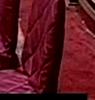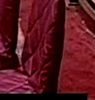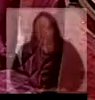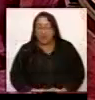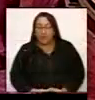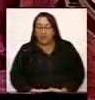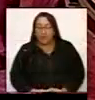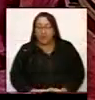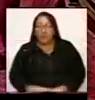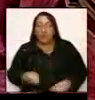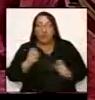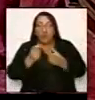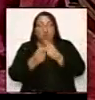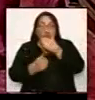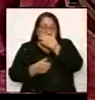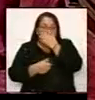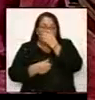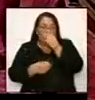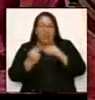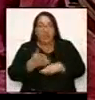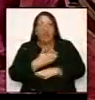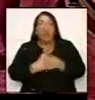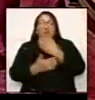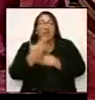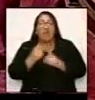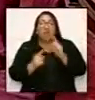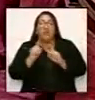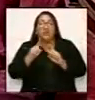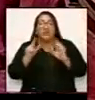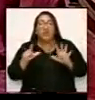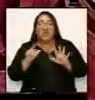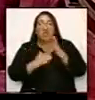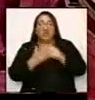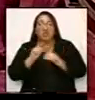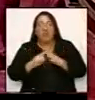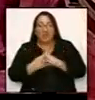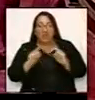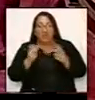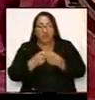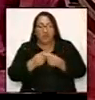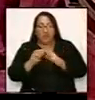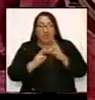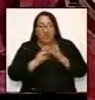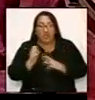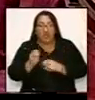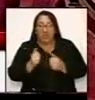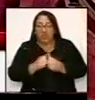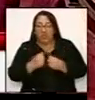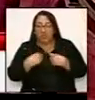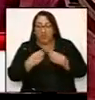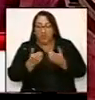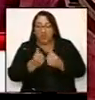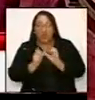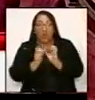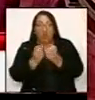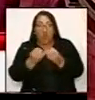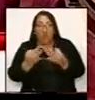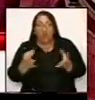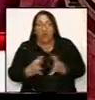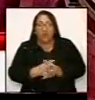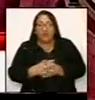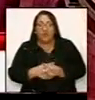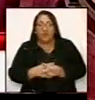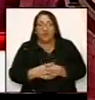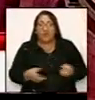Buenos días, señores congresistas. Siendo las 11 y 17 minutos, vamos a iniciar la sesión de la Comisión de Relaciones Exteriores, contando con el cuórum reglamentario. Se